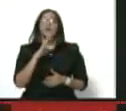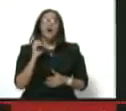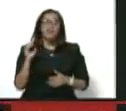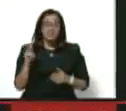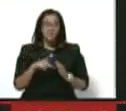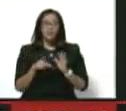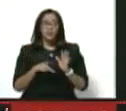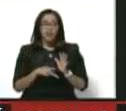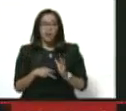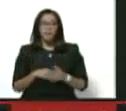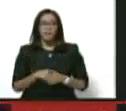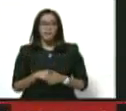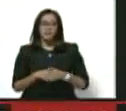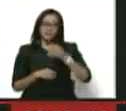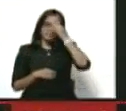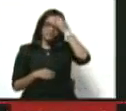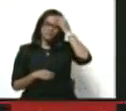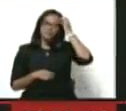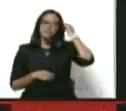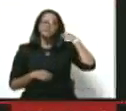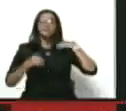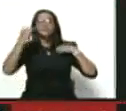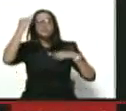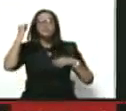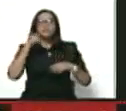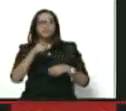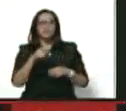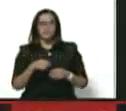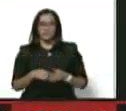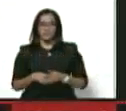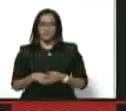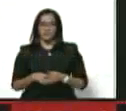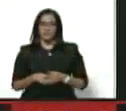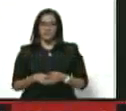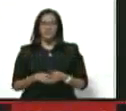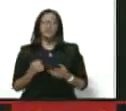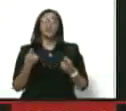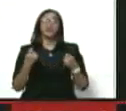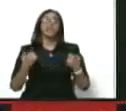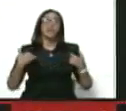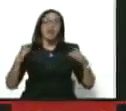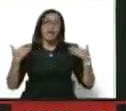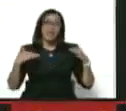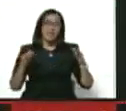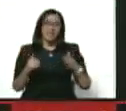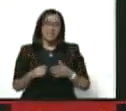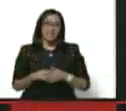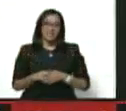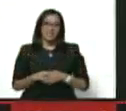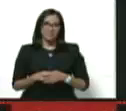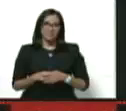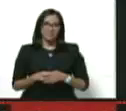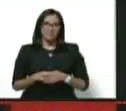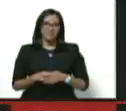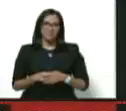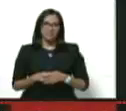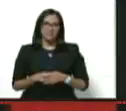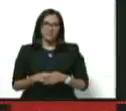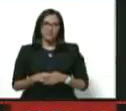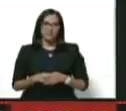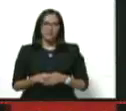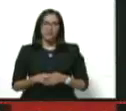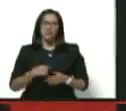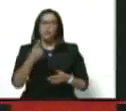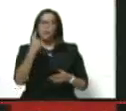400 programas, güey. Imagínense ustedes. Y el camino te falta. Lo que es apenas una